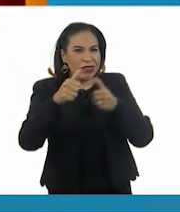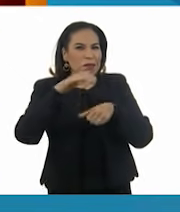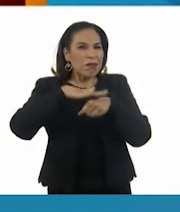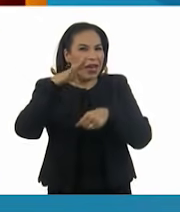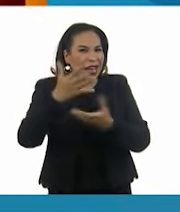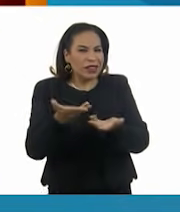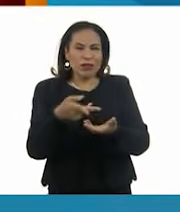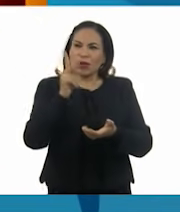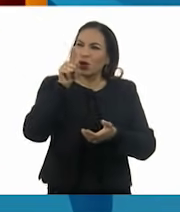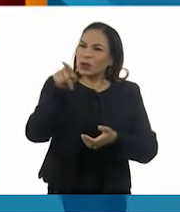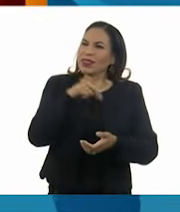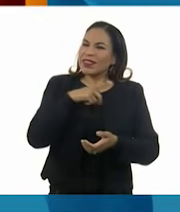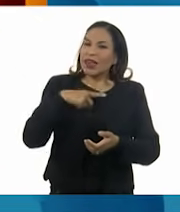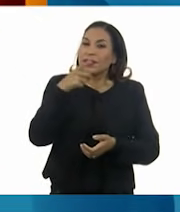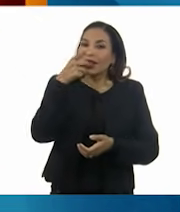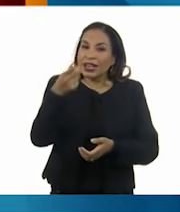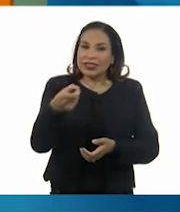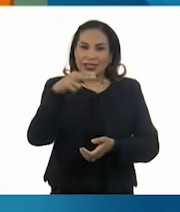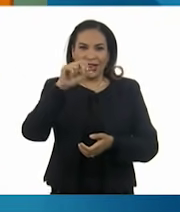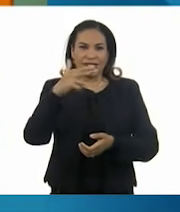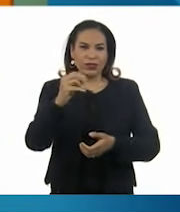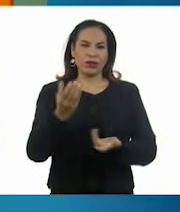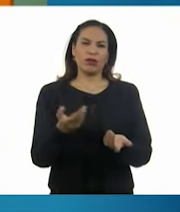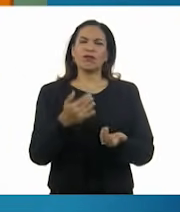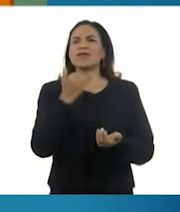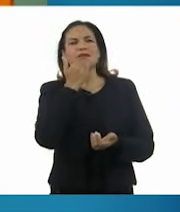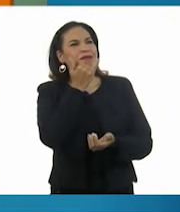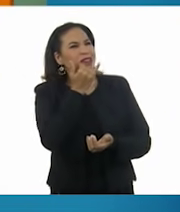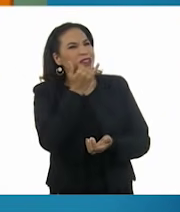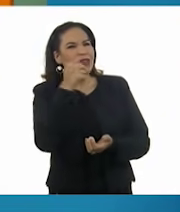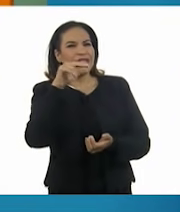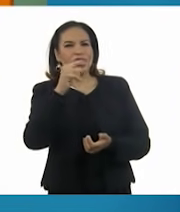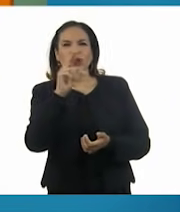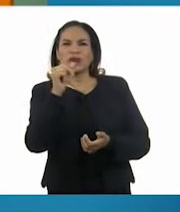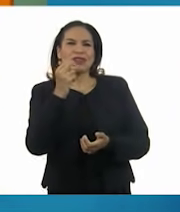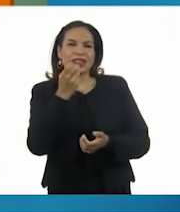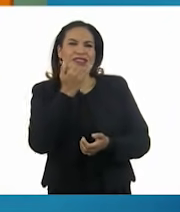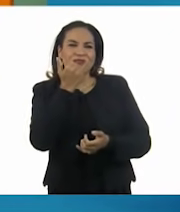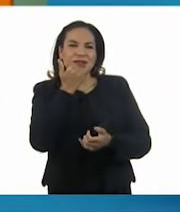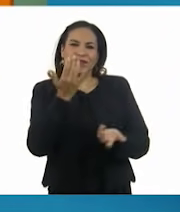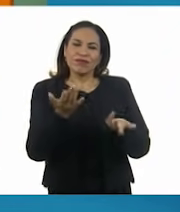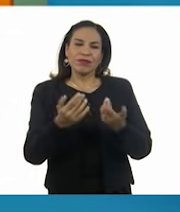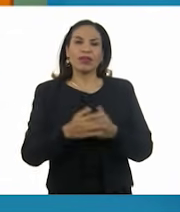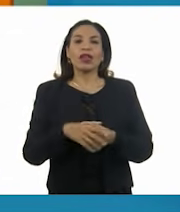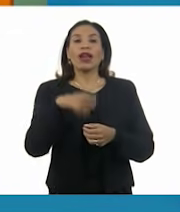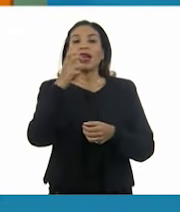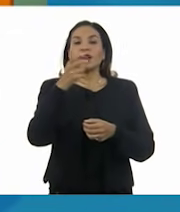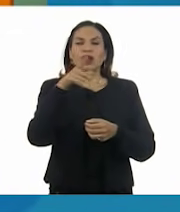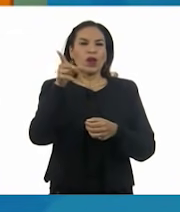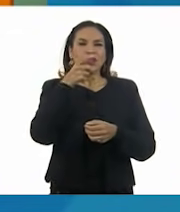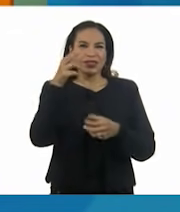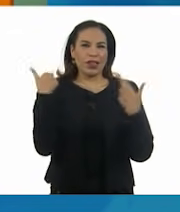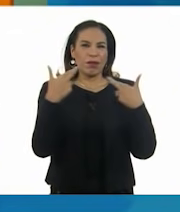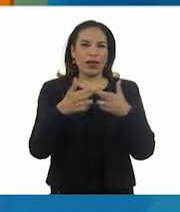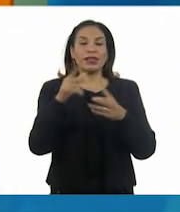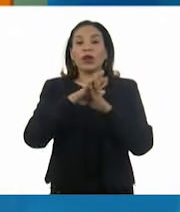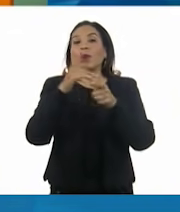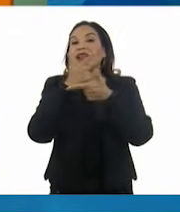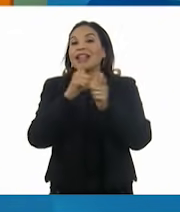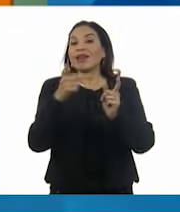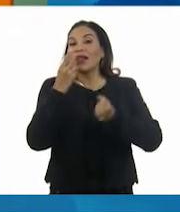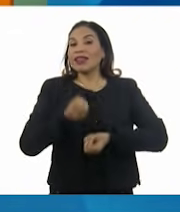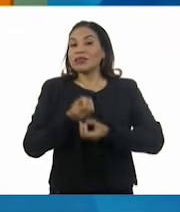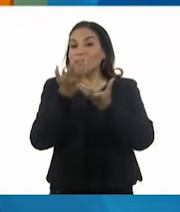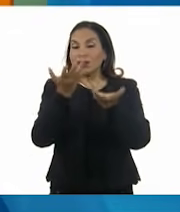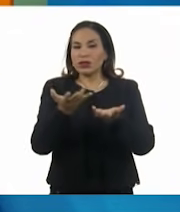demás. Y tú tienes que decírselo Nacho. Perdón Nacho, fue sin querer. Oigan, eso me suena a lo que dijo la maestra sobre la libertad de